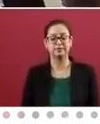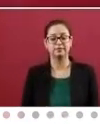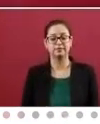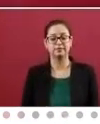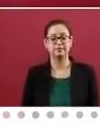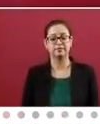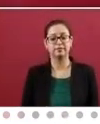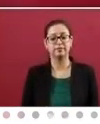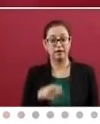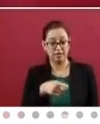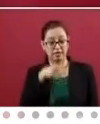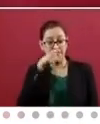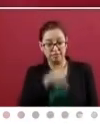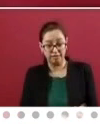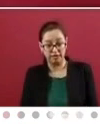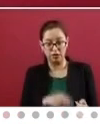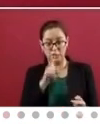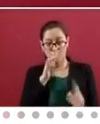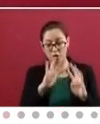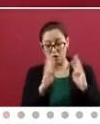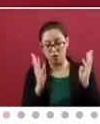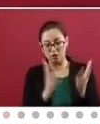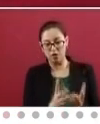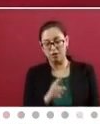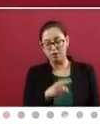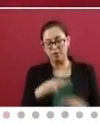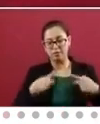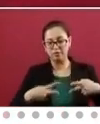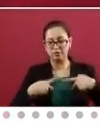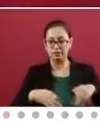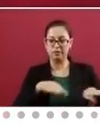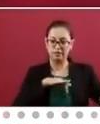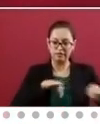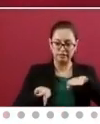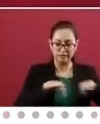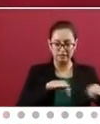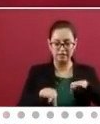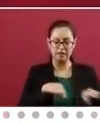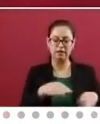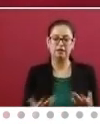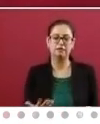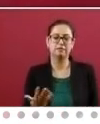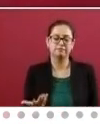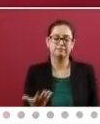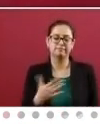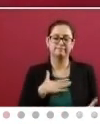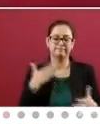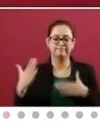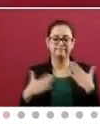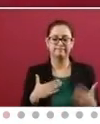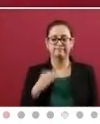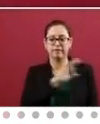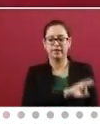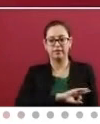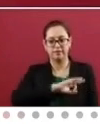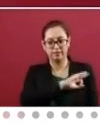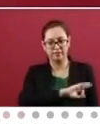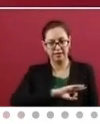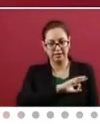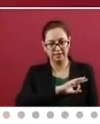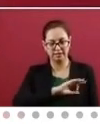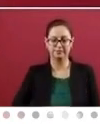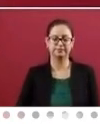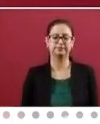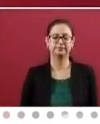Comisión Nacional de los Libros de Texto Gratuito, justamente para la impresión de estos materiales educativos, y que participaba con su empresa